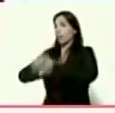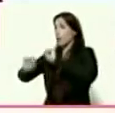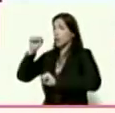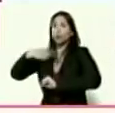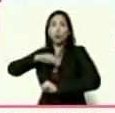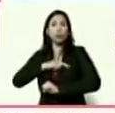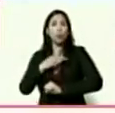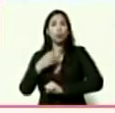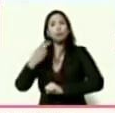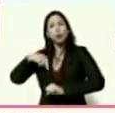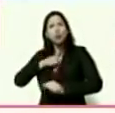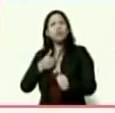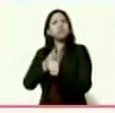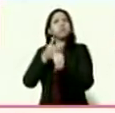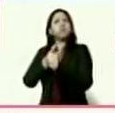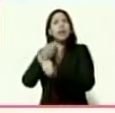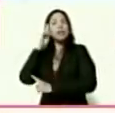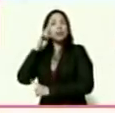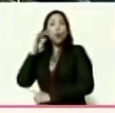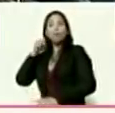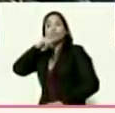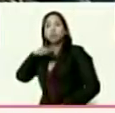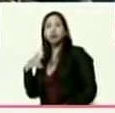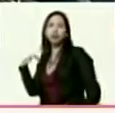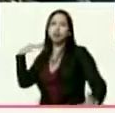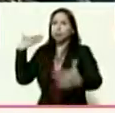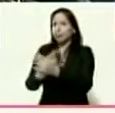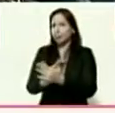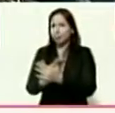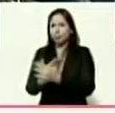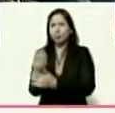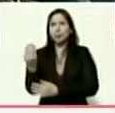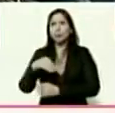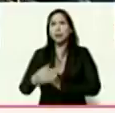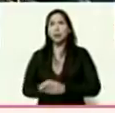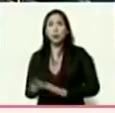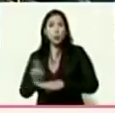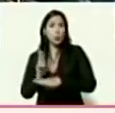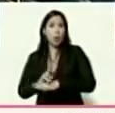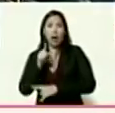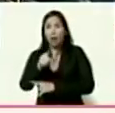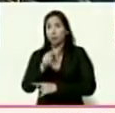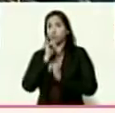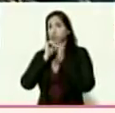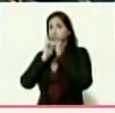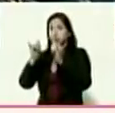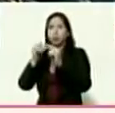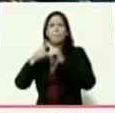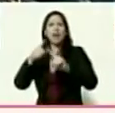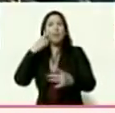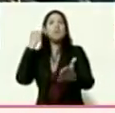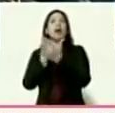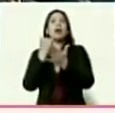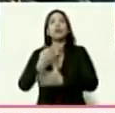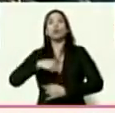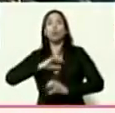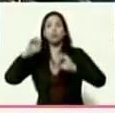nosotros nos asiste la razón histórica de usar estos medios para ver qué logramos